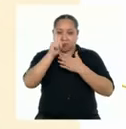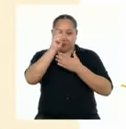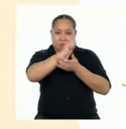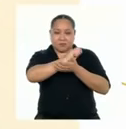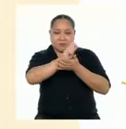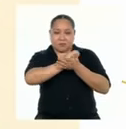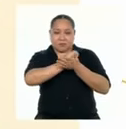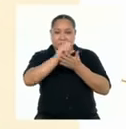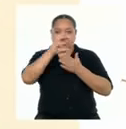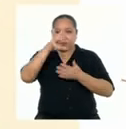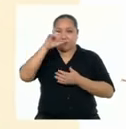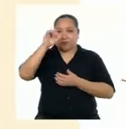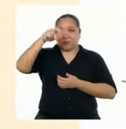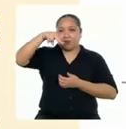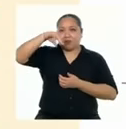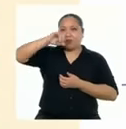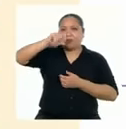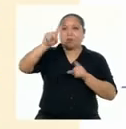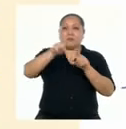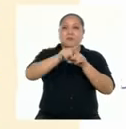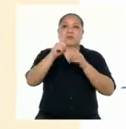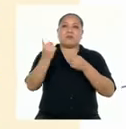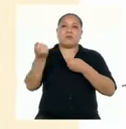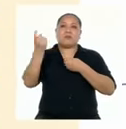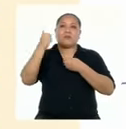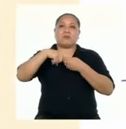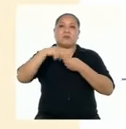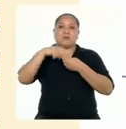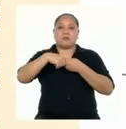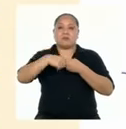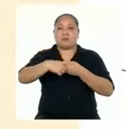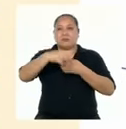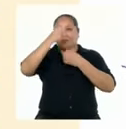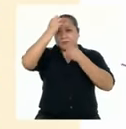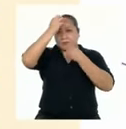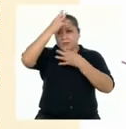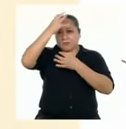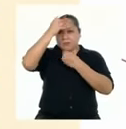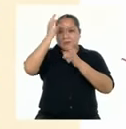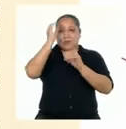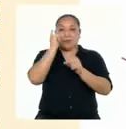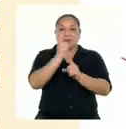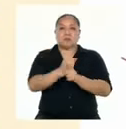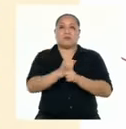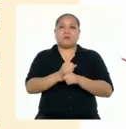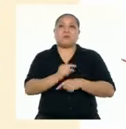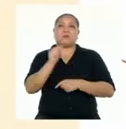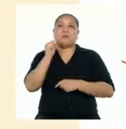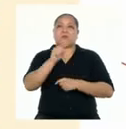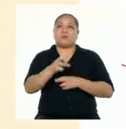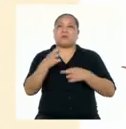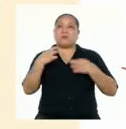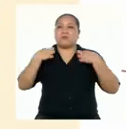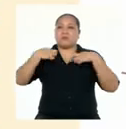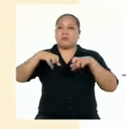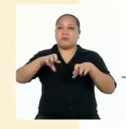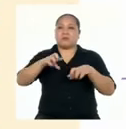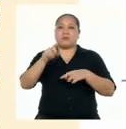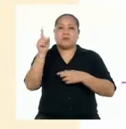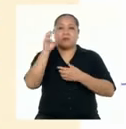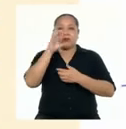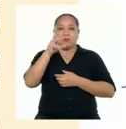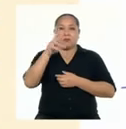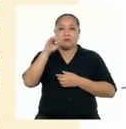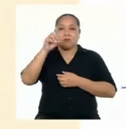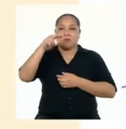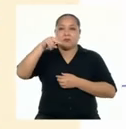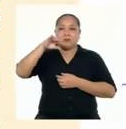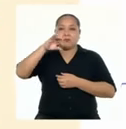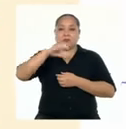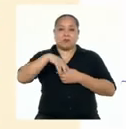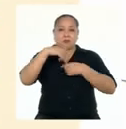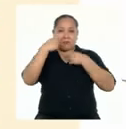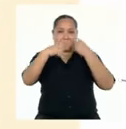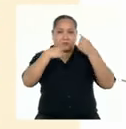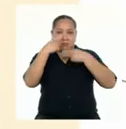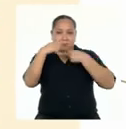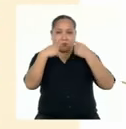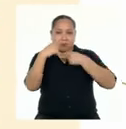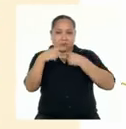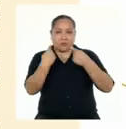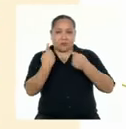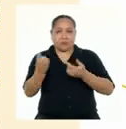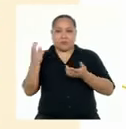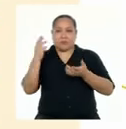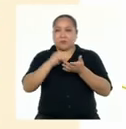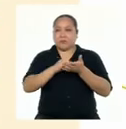crónica también es que incluye fuentes de información. Esto permitirá que la crónica sea narrada de